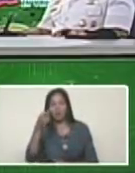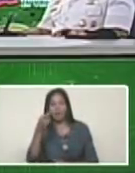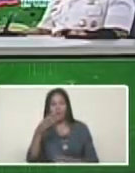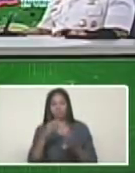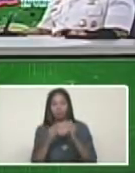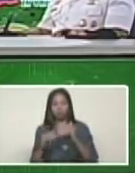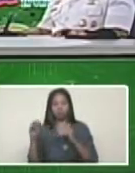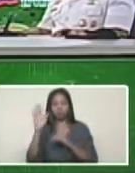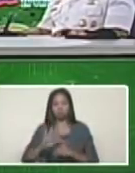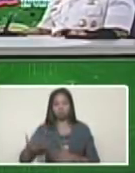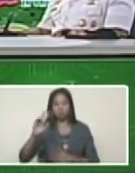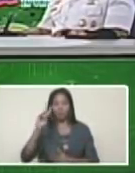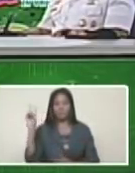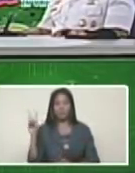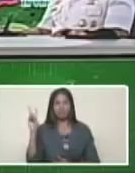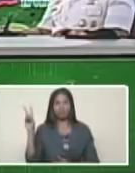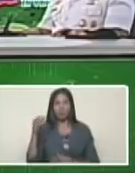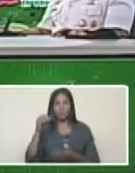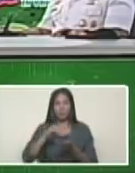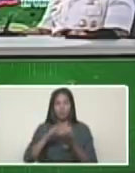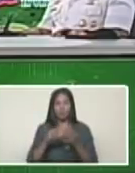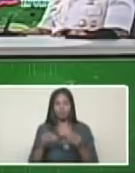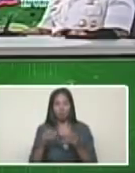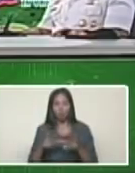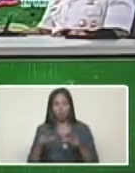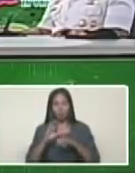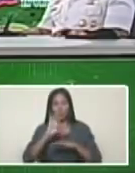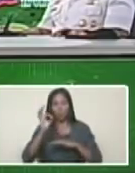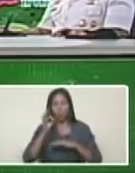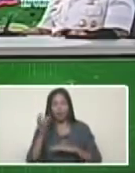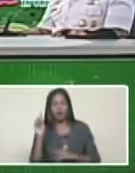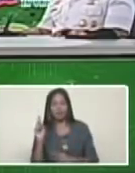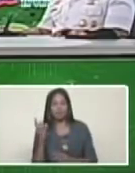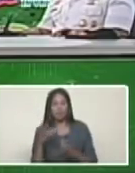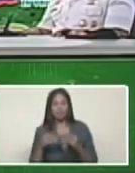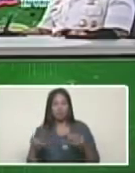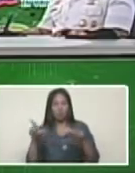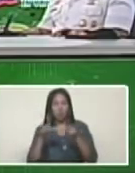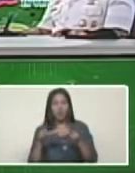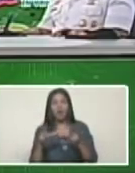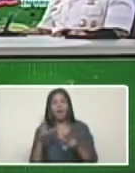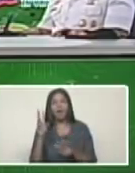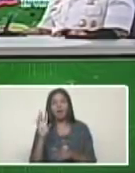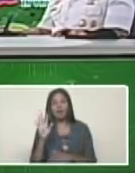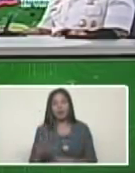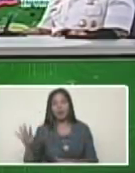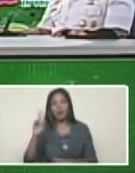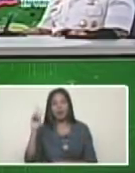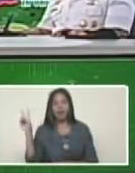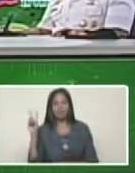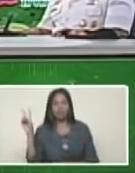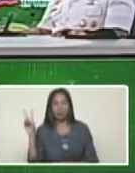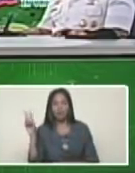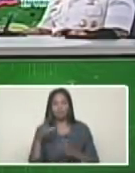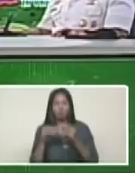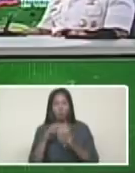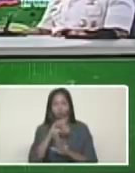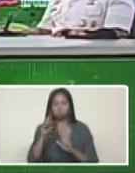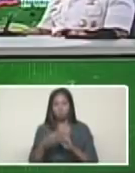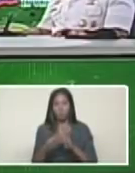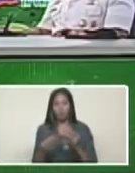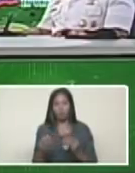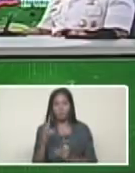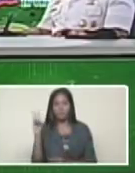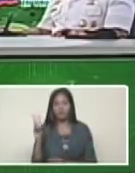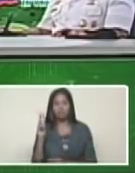nivel nacional, colocar todas las antenas a nivel nacional para que Venezuela tenga el sistema 4G